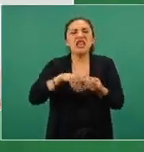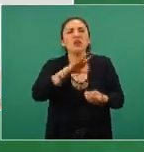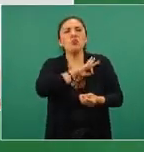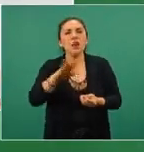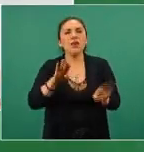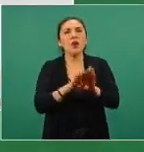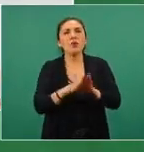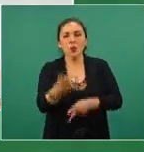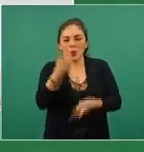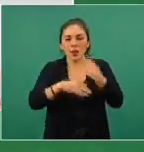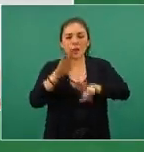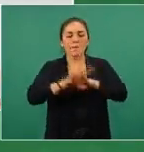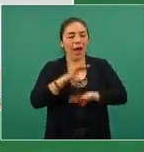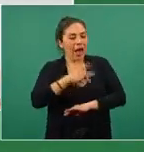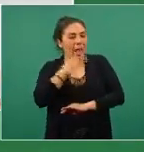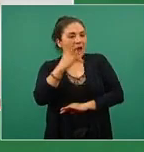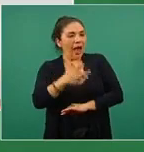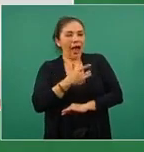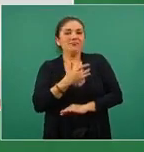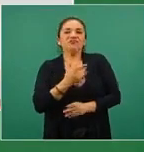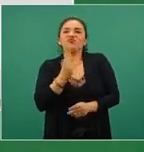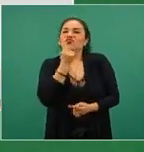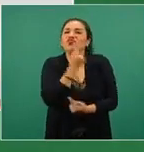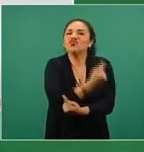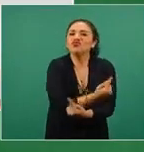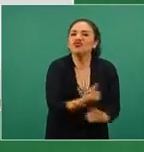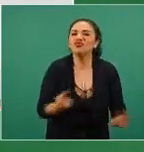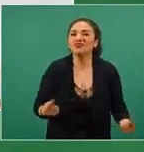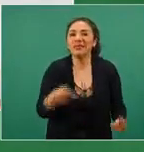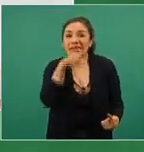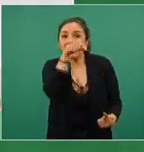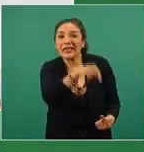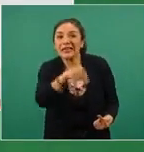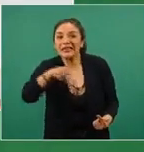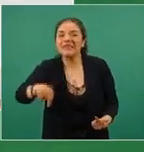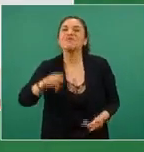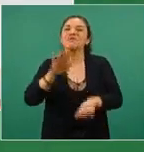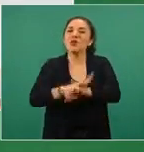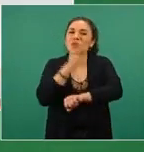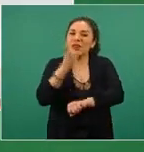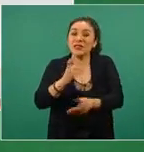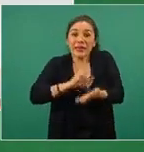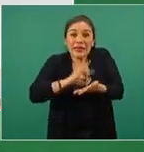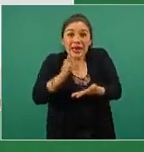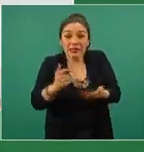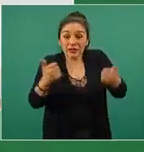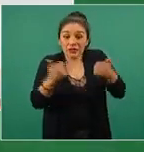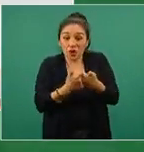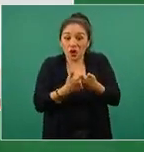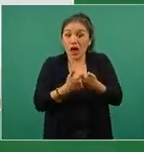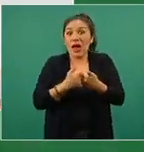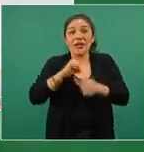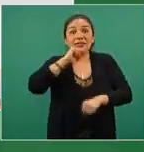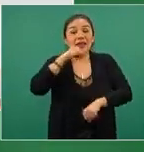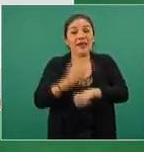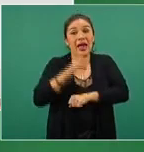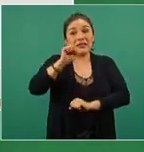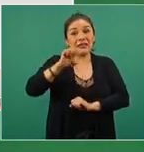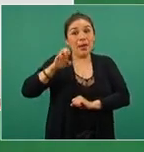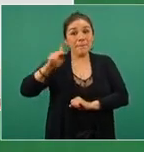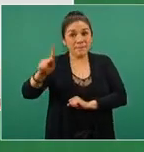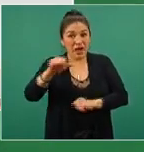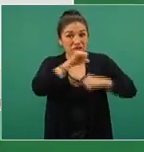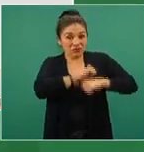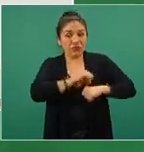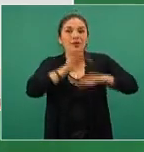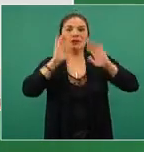generar una gran influencia en nosotros? Los niños. Es por ello que también, gracias a la colaboración de la Secretaría de Educación,